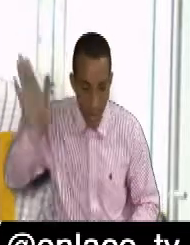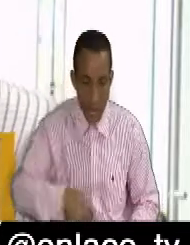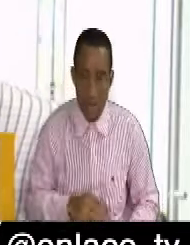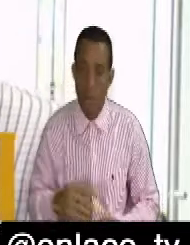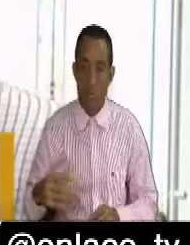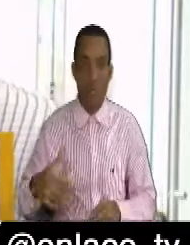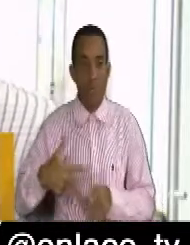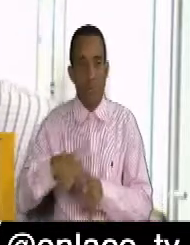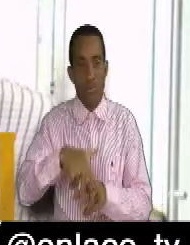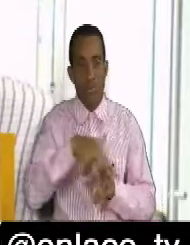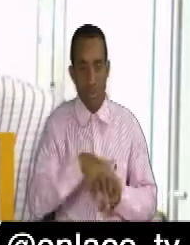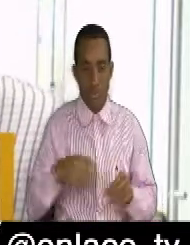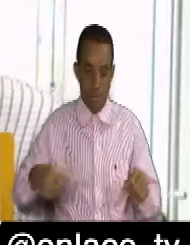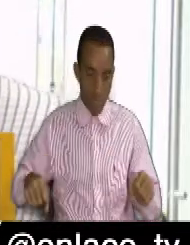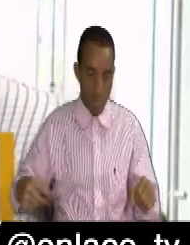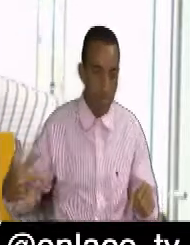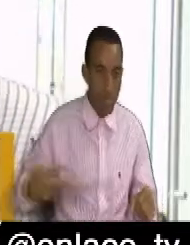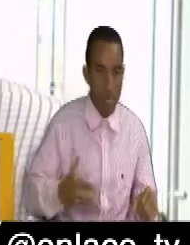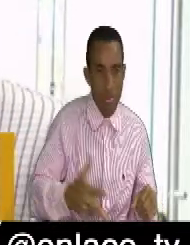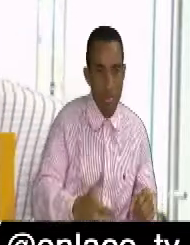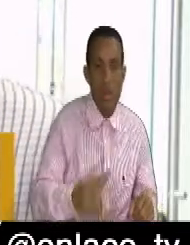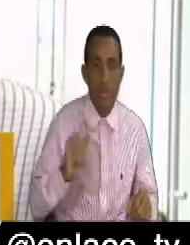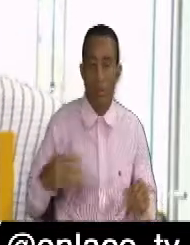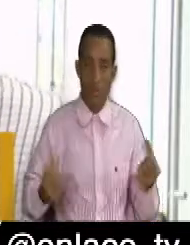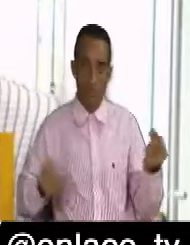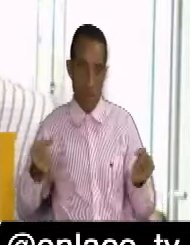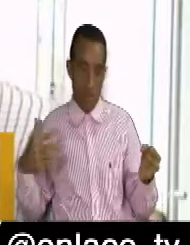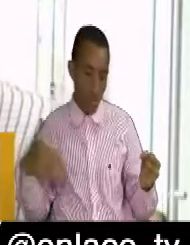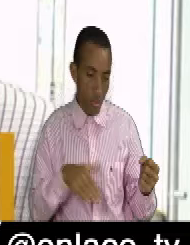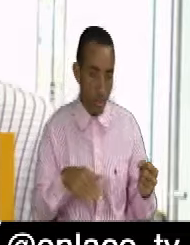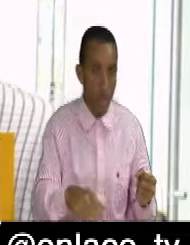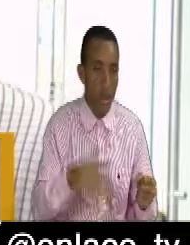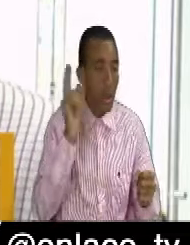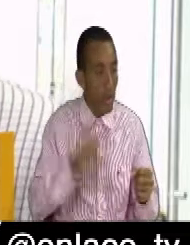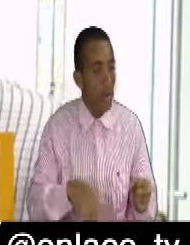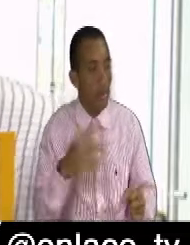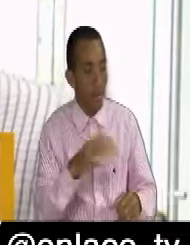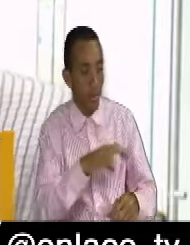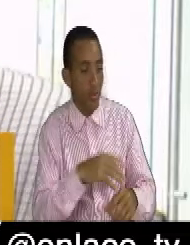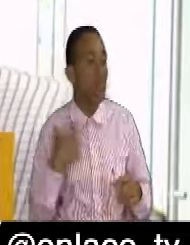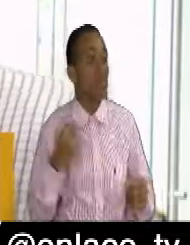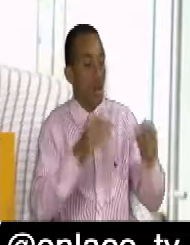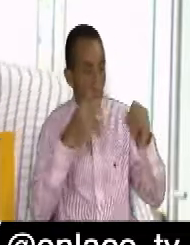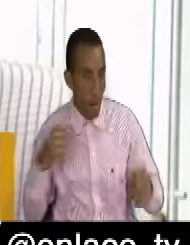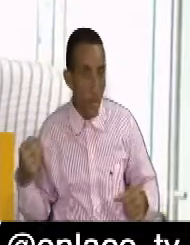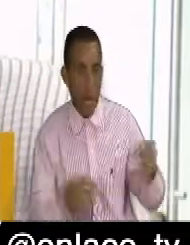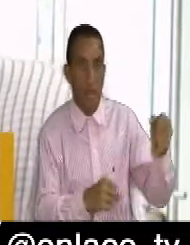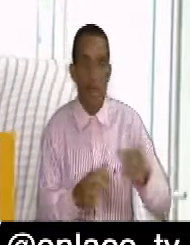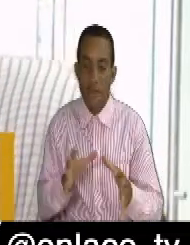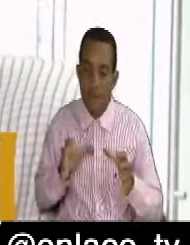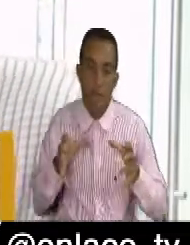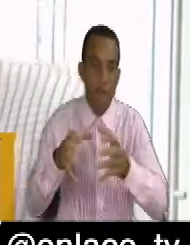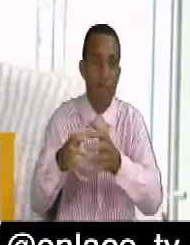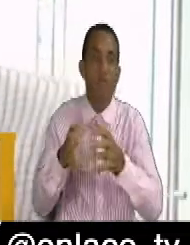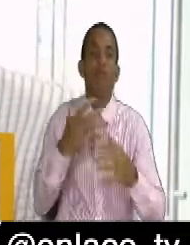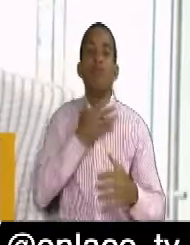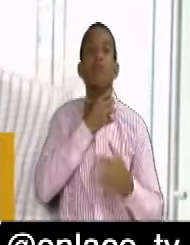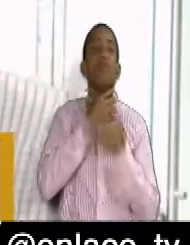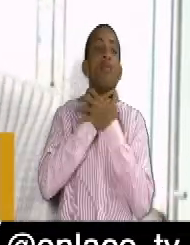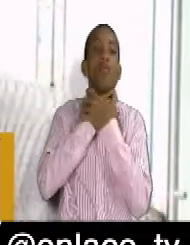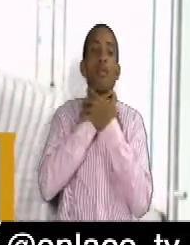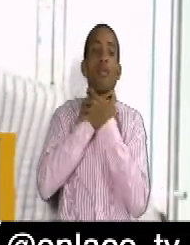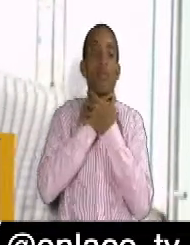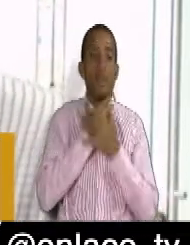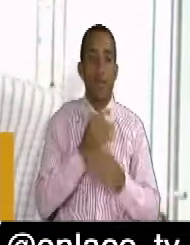dos motorizados y una patrulla. En el momento, los motorizados se metieron a mí a golpearme, me agarraron de acá del cuello, vea, me estaban